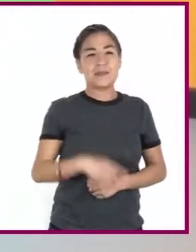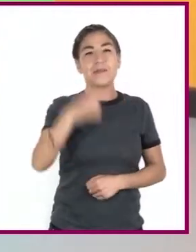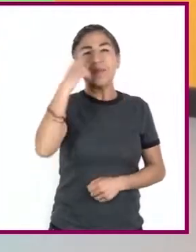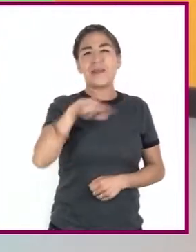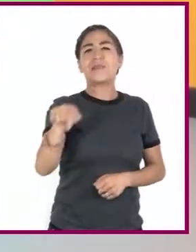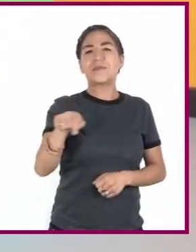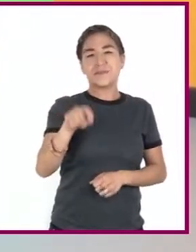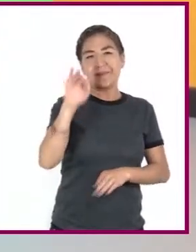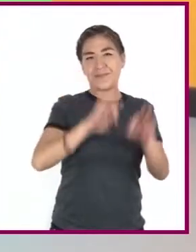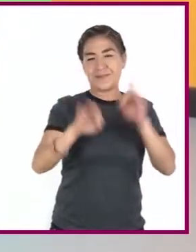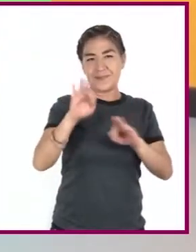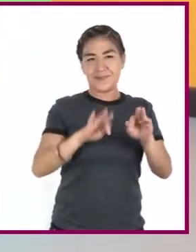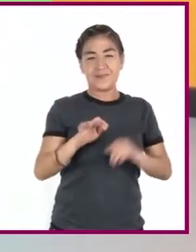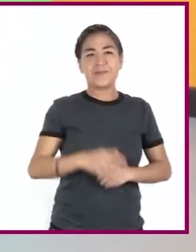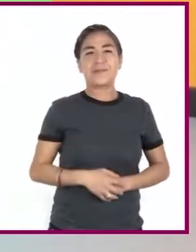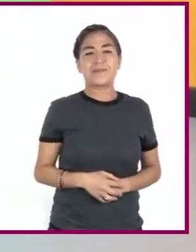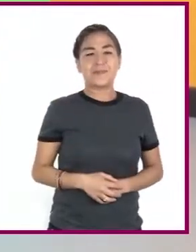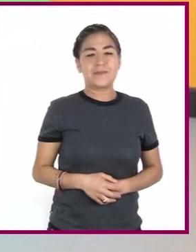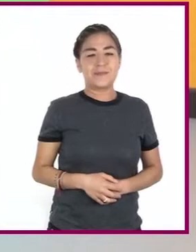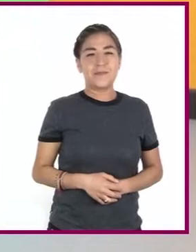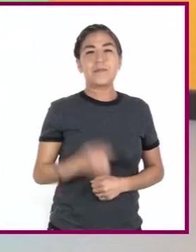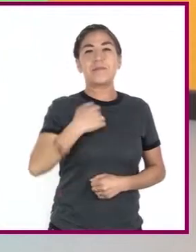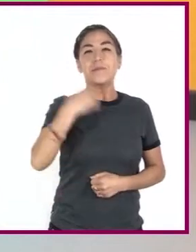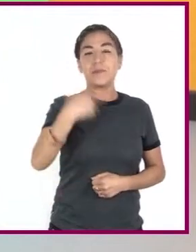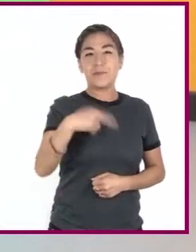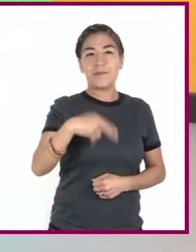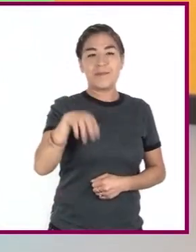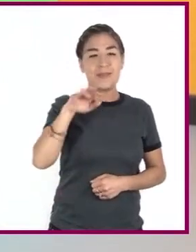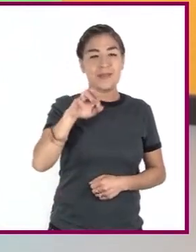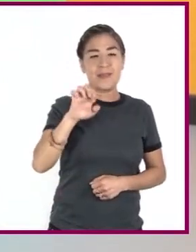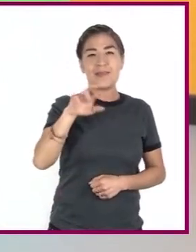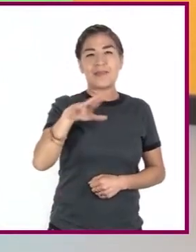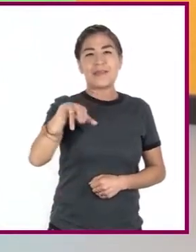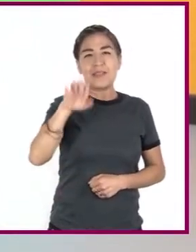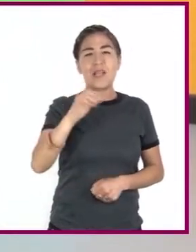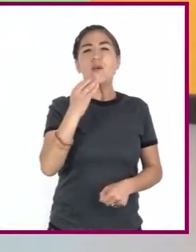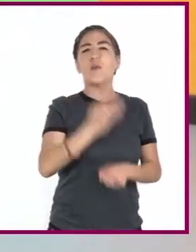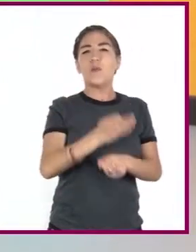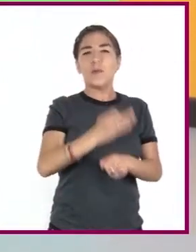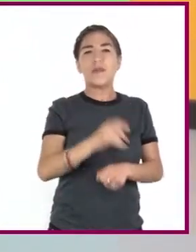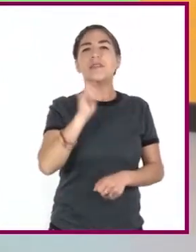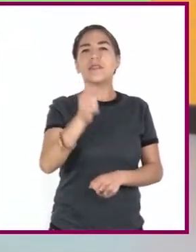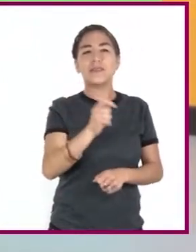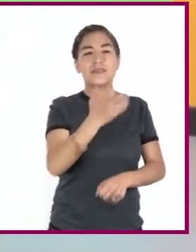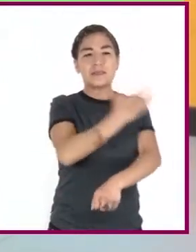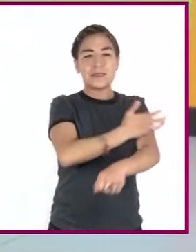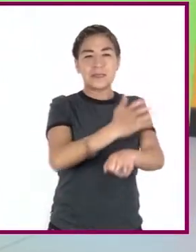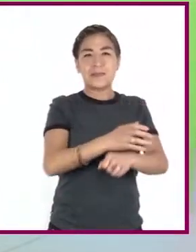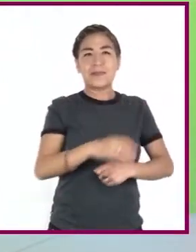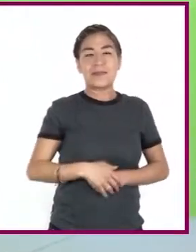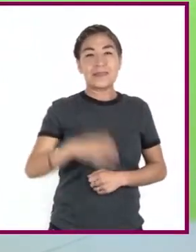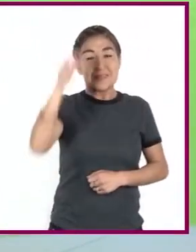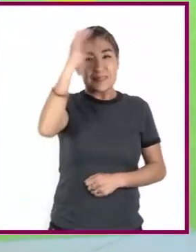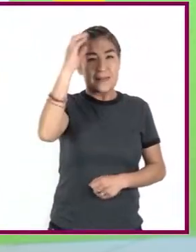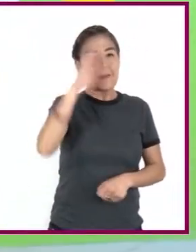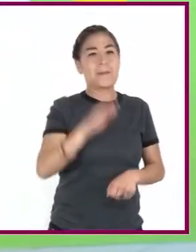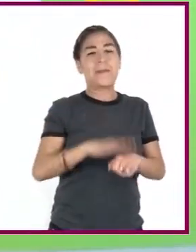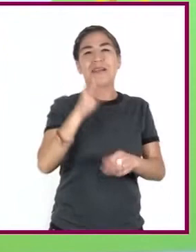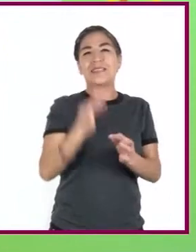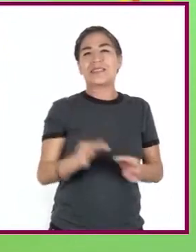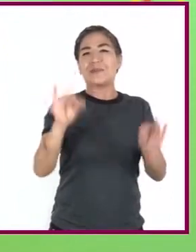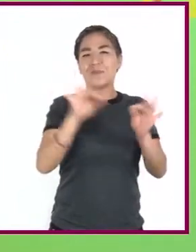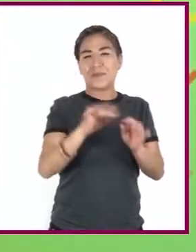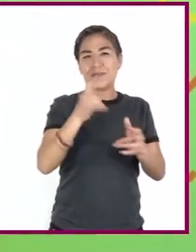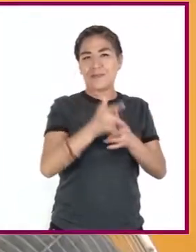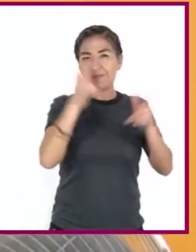la asignatura de Ciencias Física. Mi nombre es Enrique Erdal y en esta ocasión nos acompaña uno de los científicos más influyentes